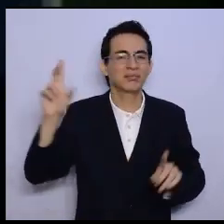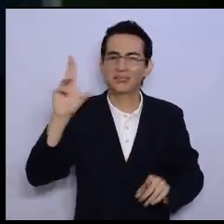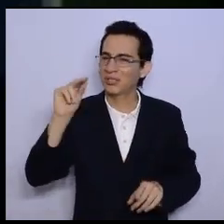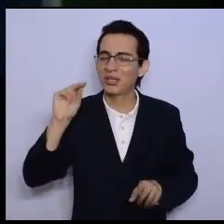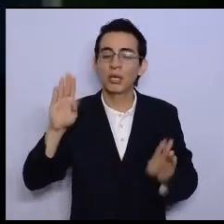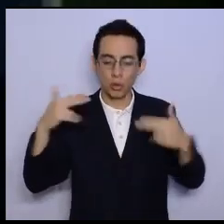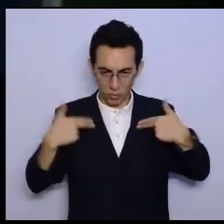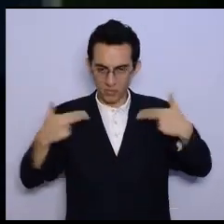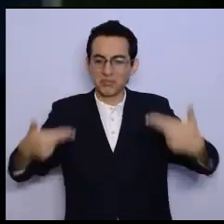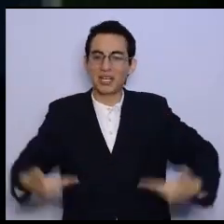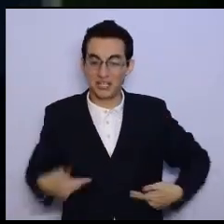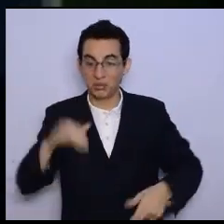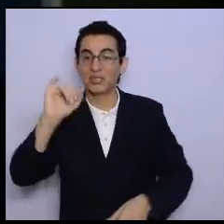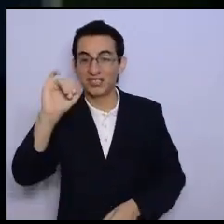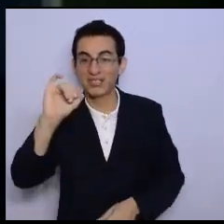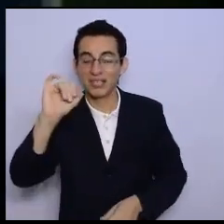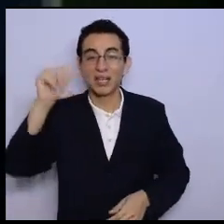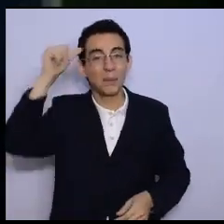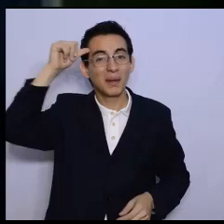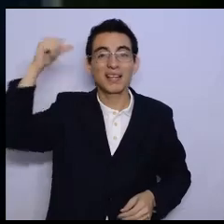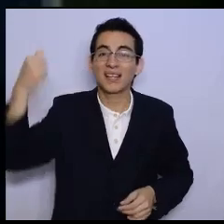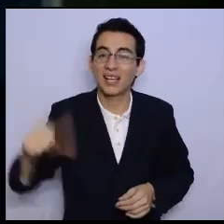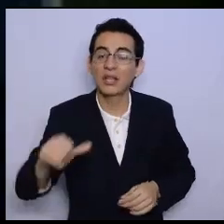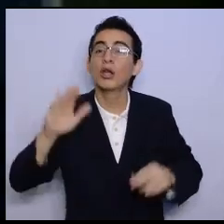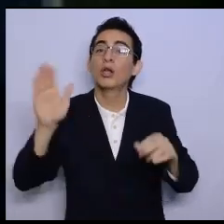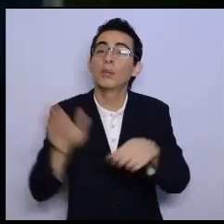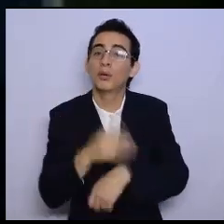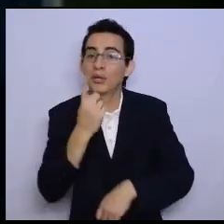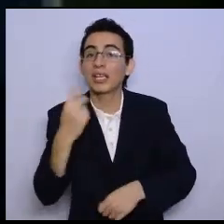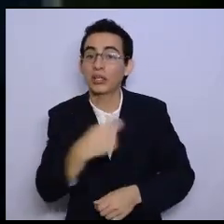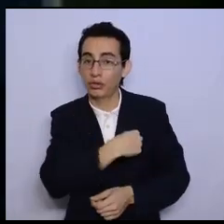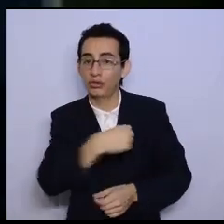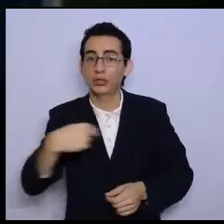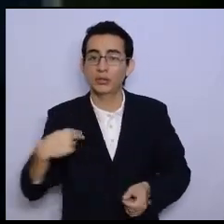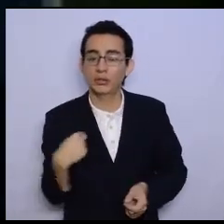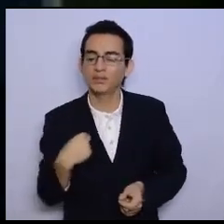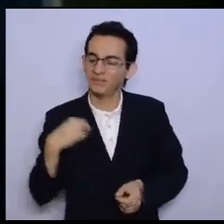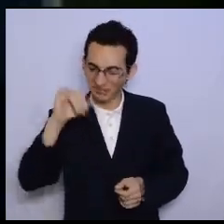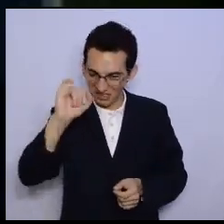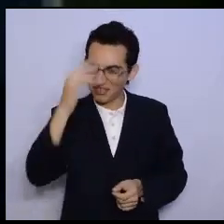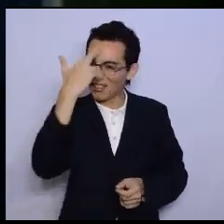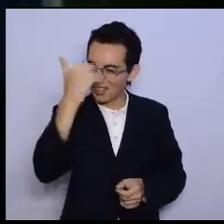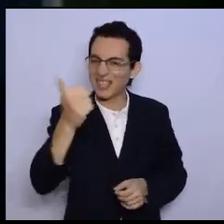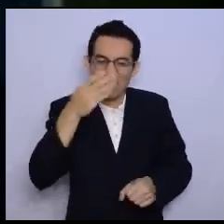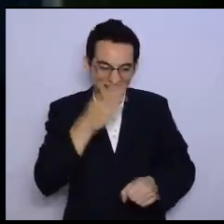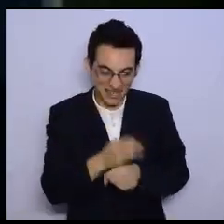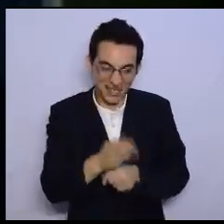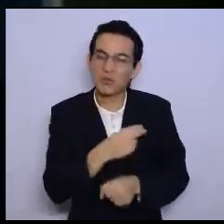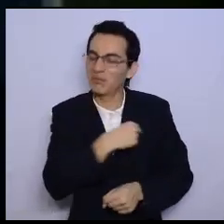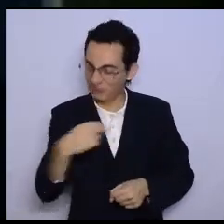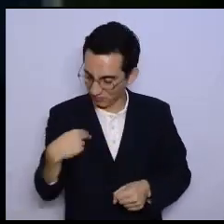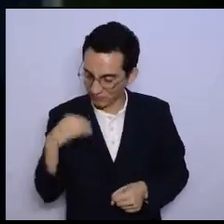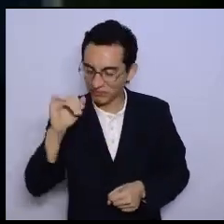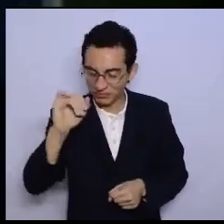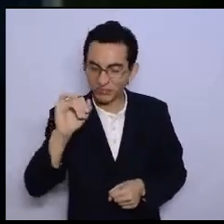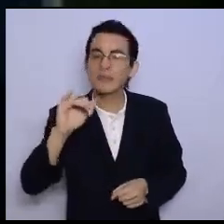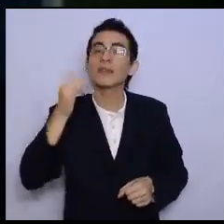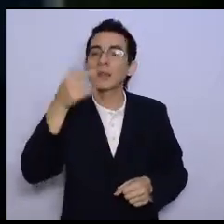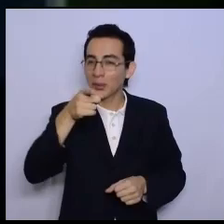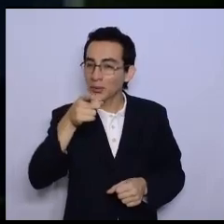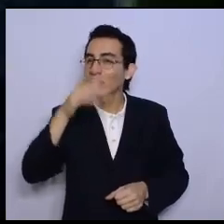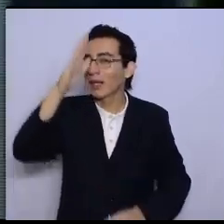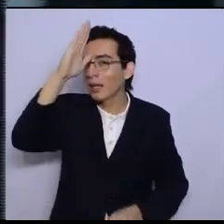Como humano cargó nuestros pecados, porque nosotros merecíamos ese castigo. Pero, ¿se acuerdan cuando Jesús